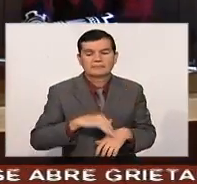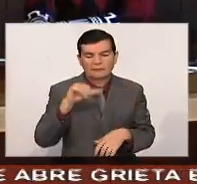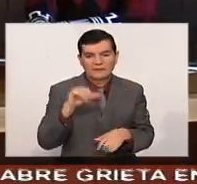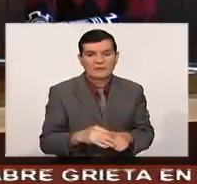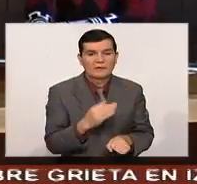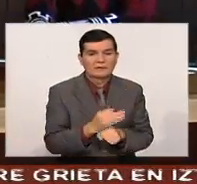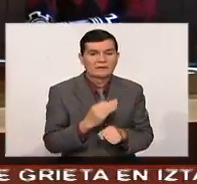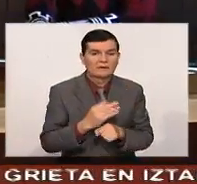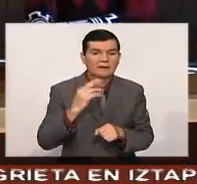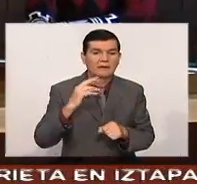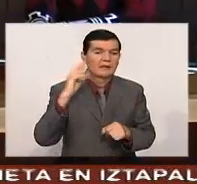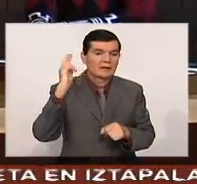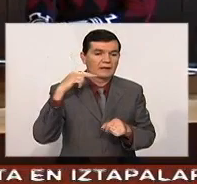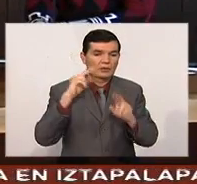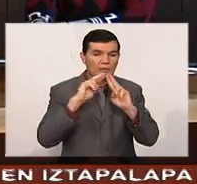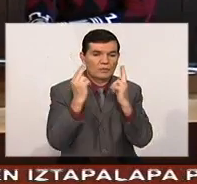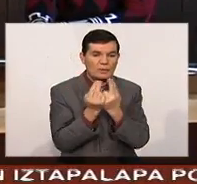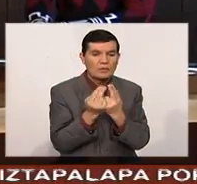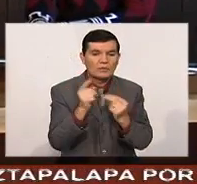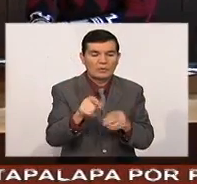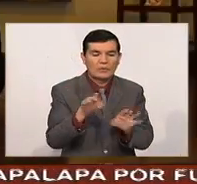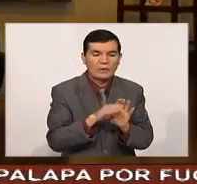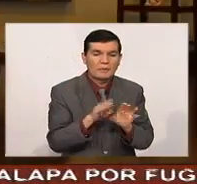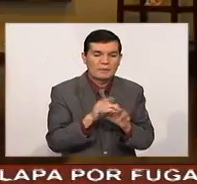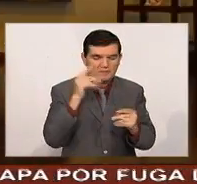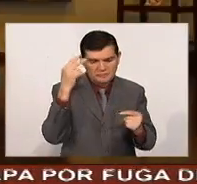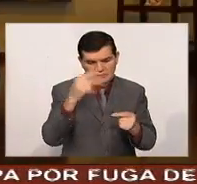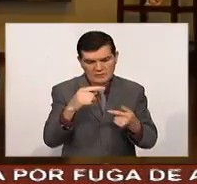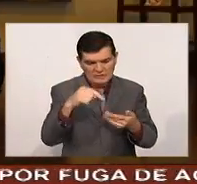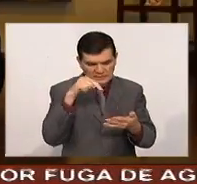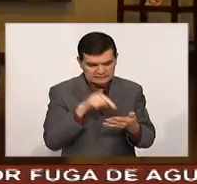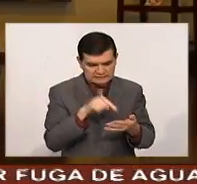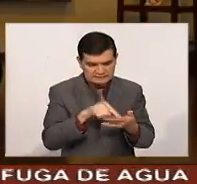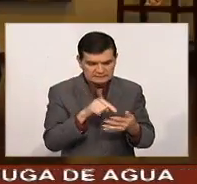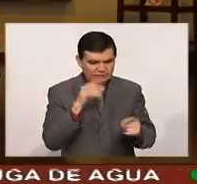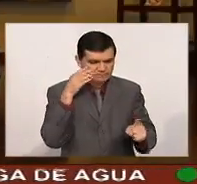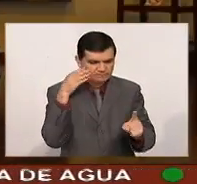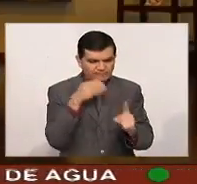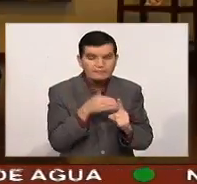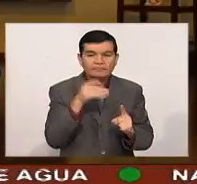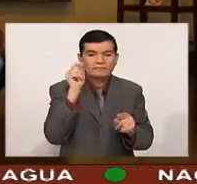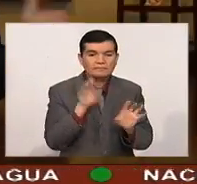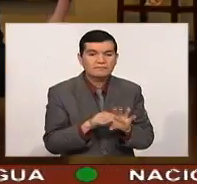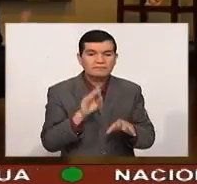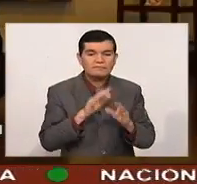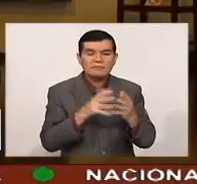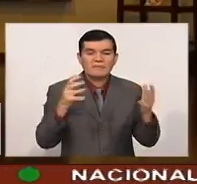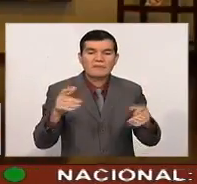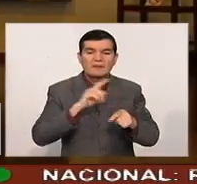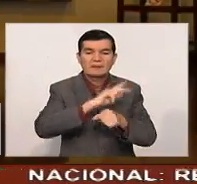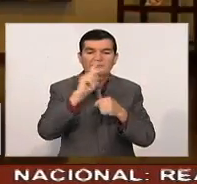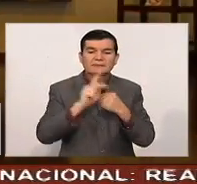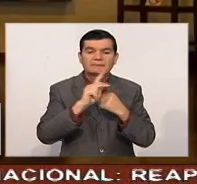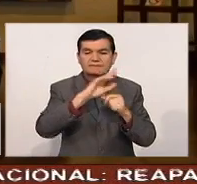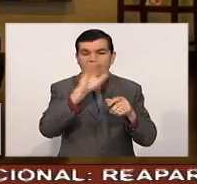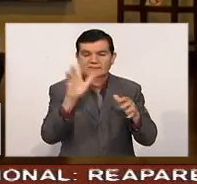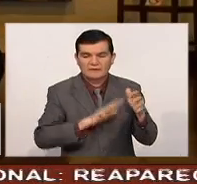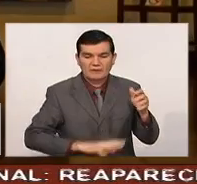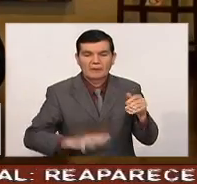hoy, el Reino Unido ve a México como un referente. México es hoy, mucho más que cualquier otro país de la